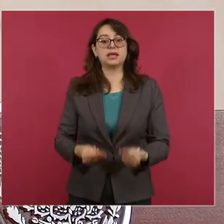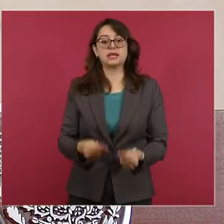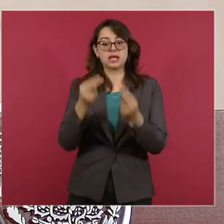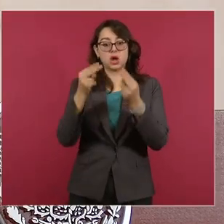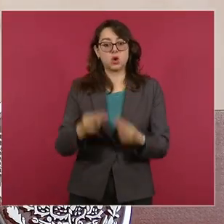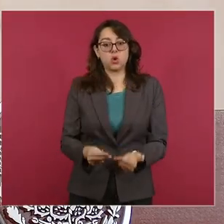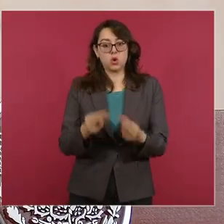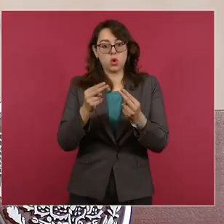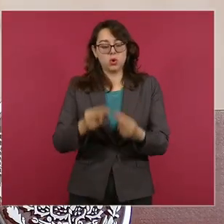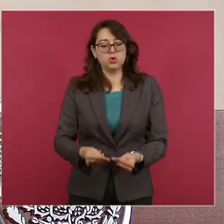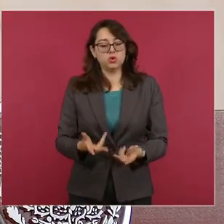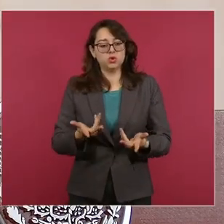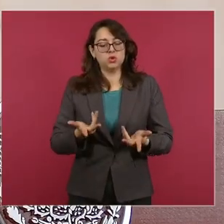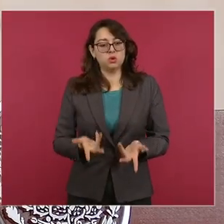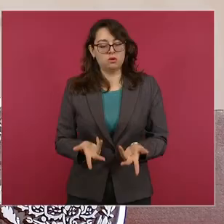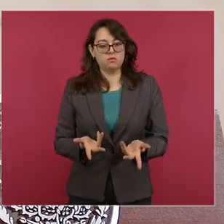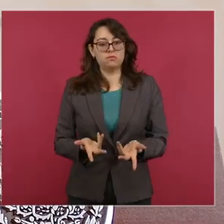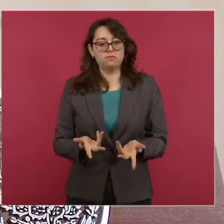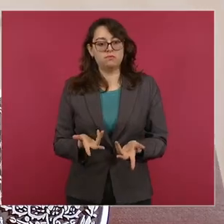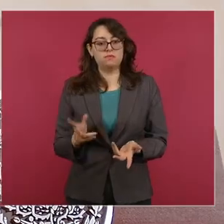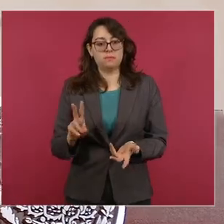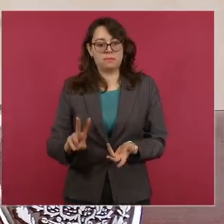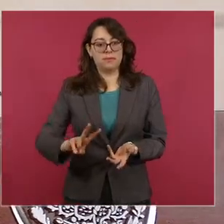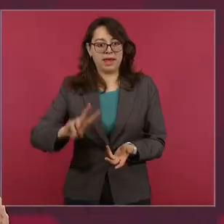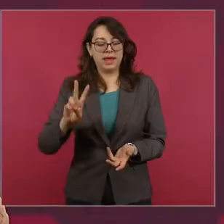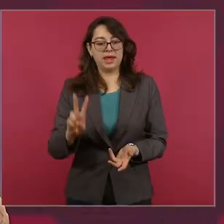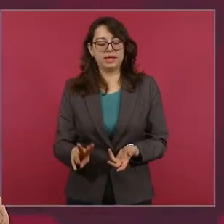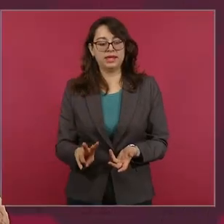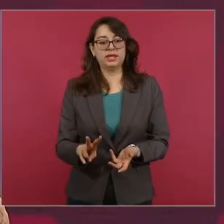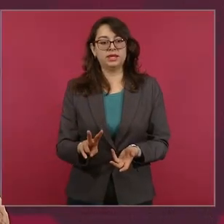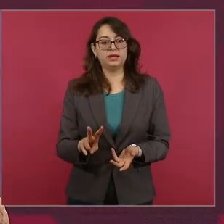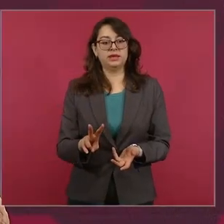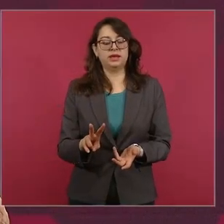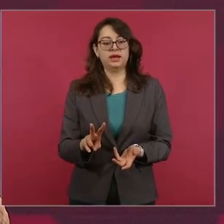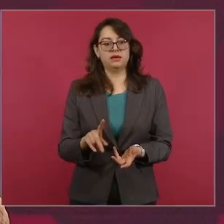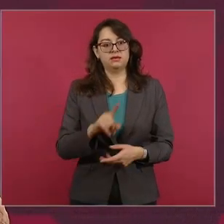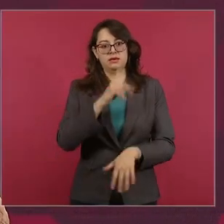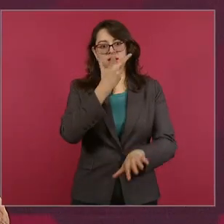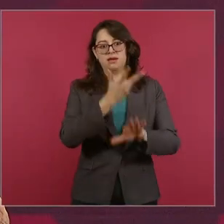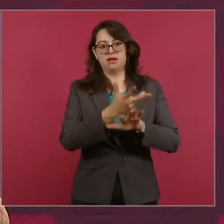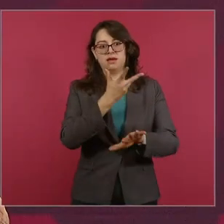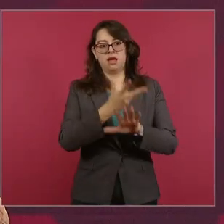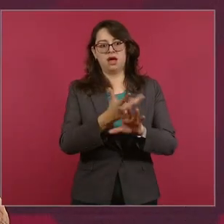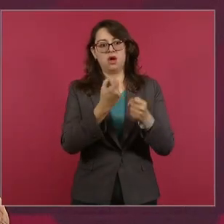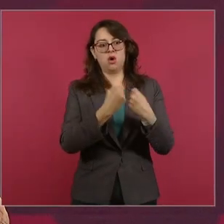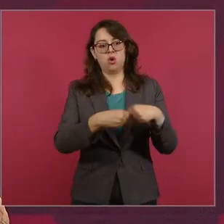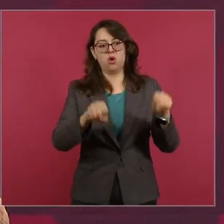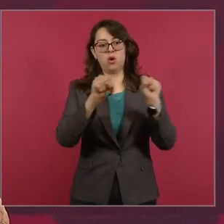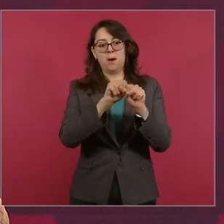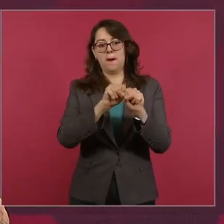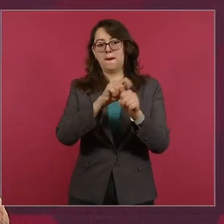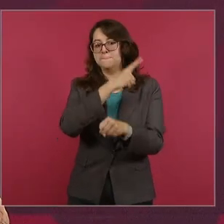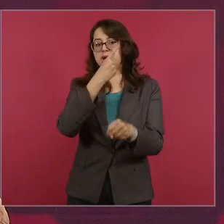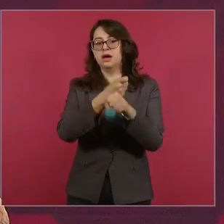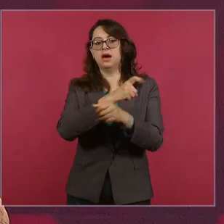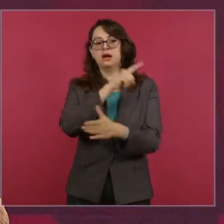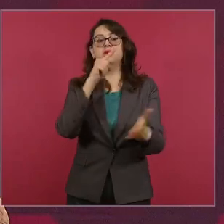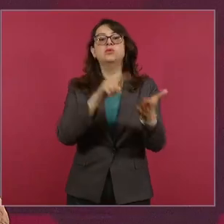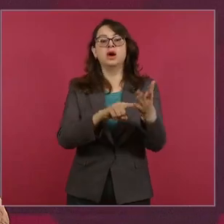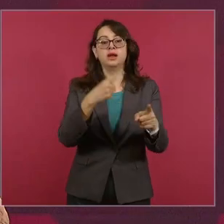Somos el principal socio comercial de Estados Unidos.